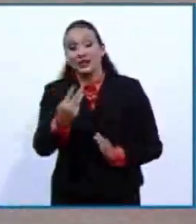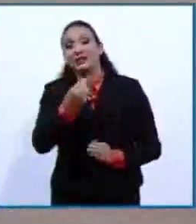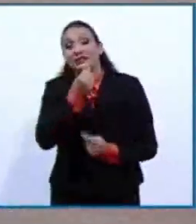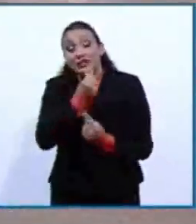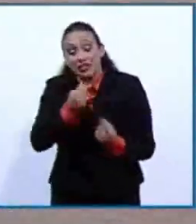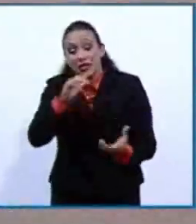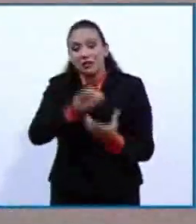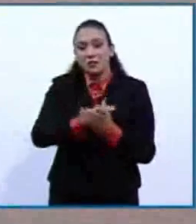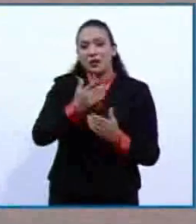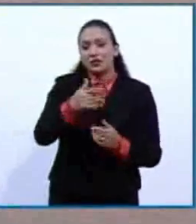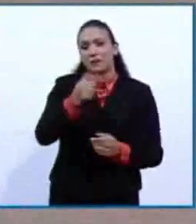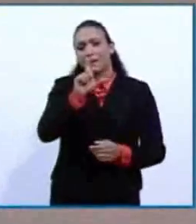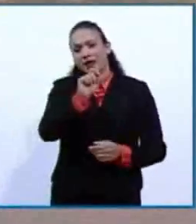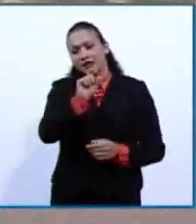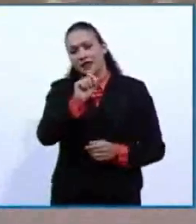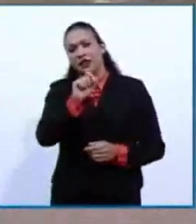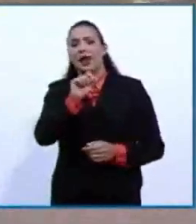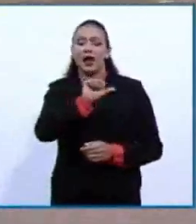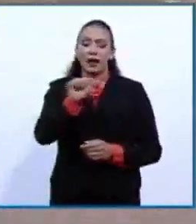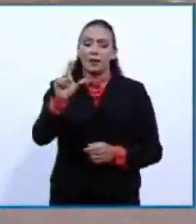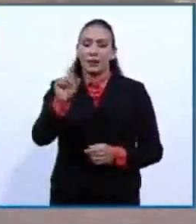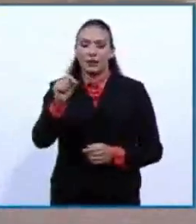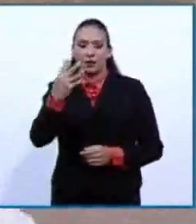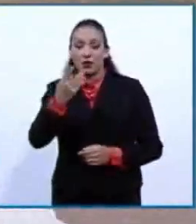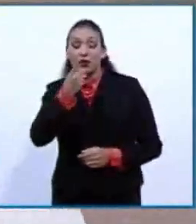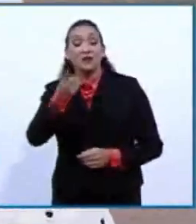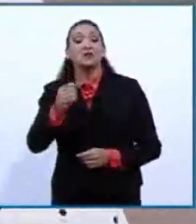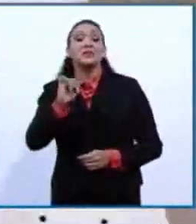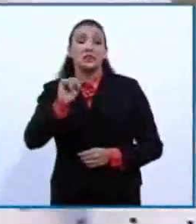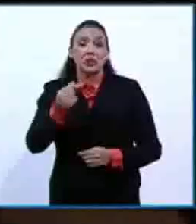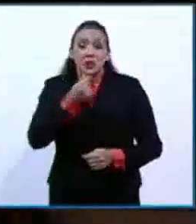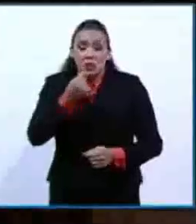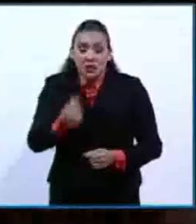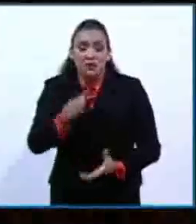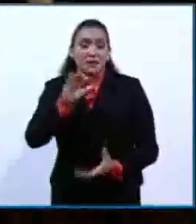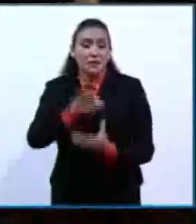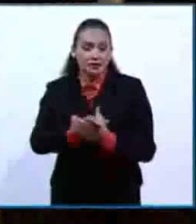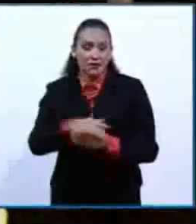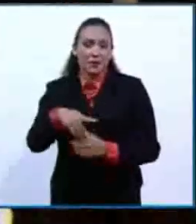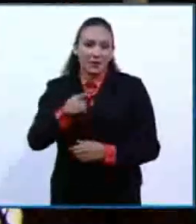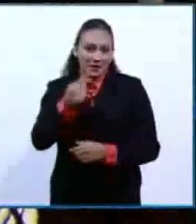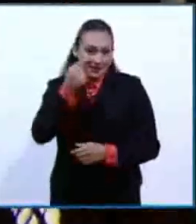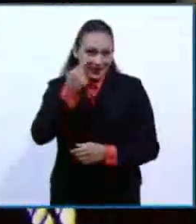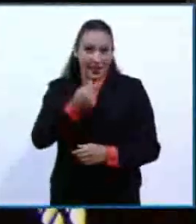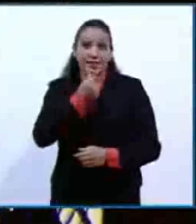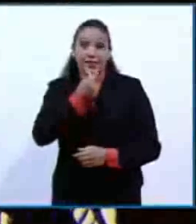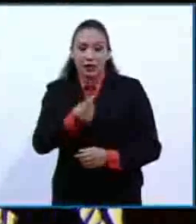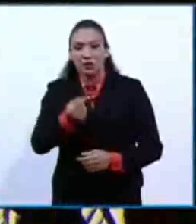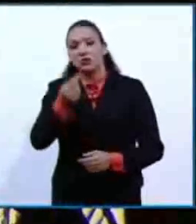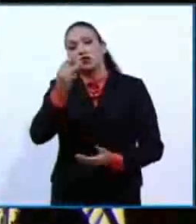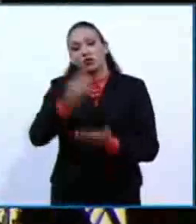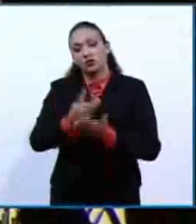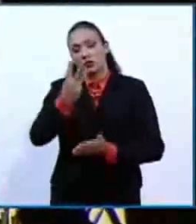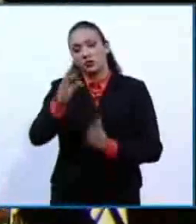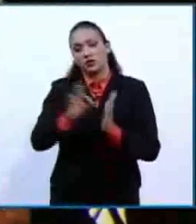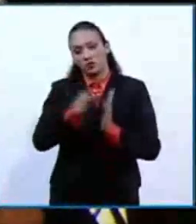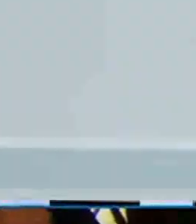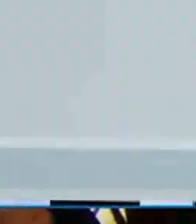los 20 y 24 años que se casaron siendo niñas, lo que ocurrió solo en el 3.9% de los